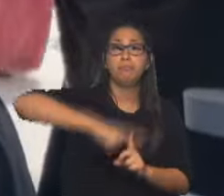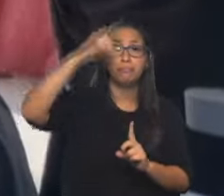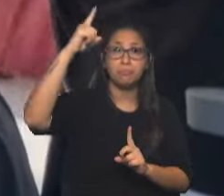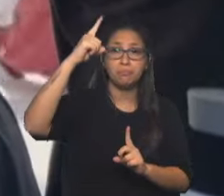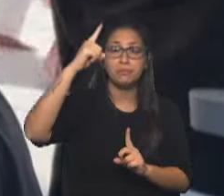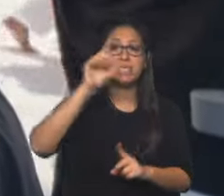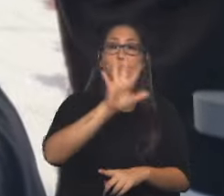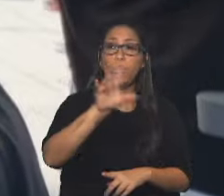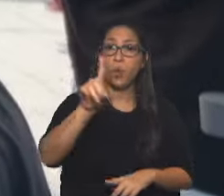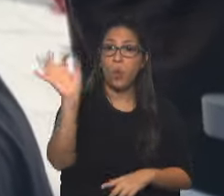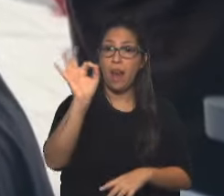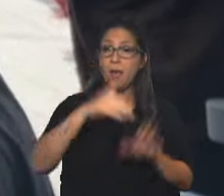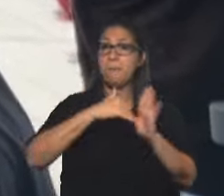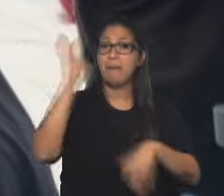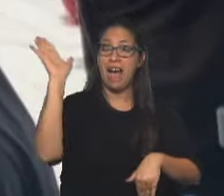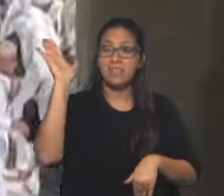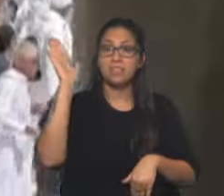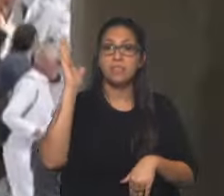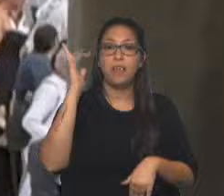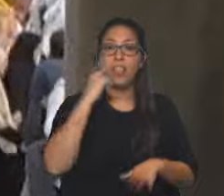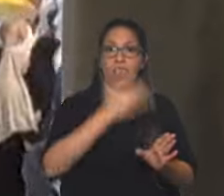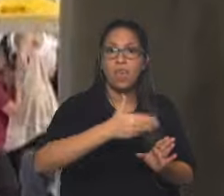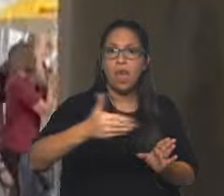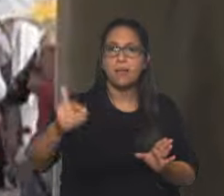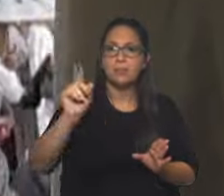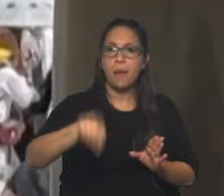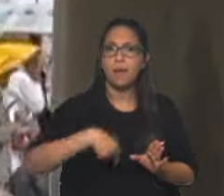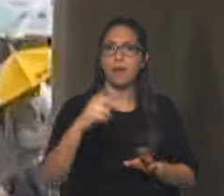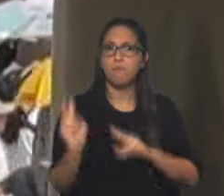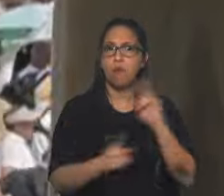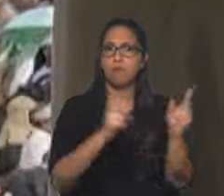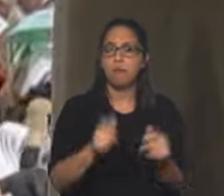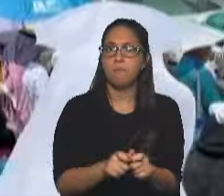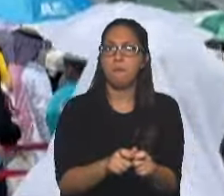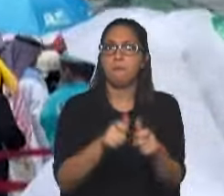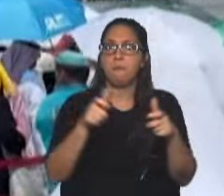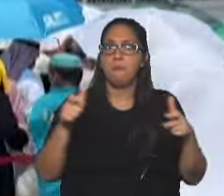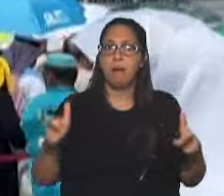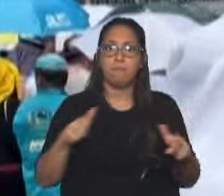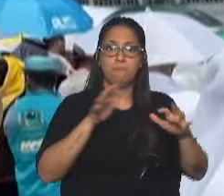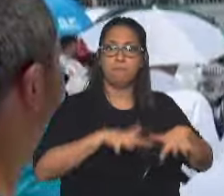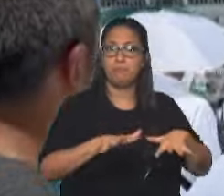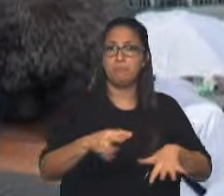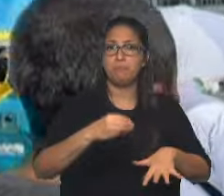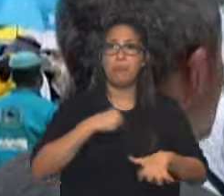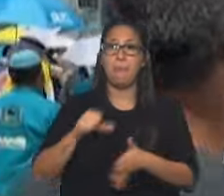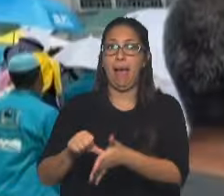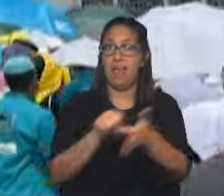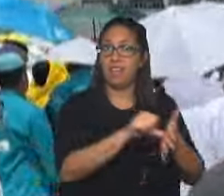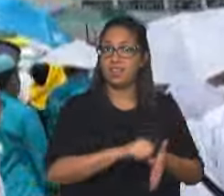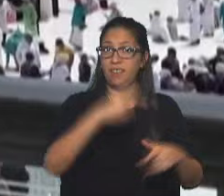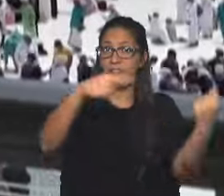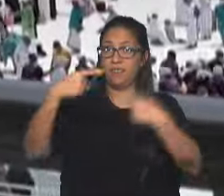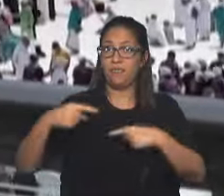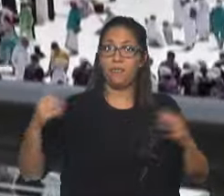los 51 grados algunas jornadas, se eleva la cifra de fallecidos entre los devotos de diferentes nacionalidades